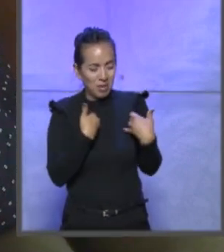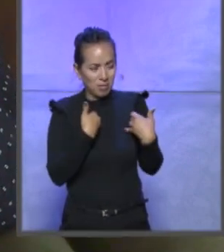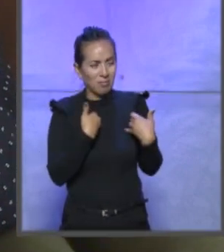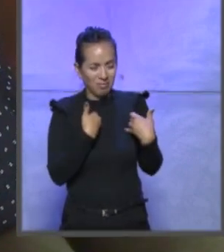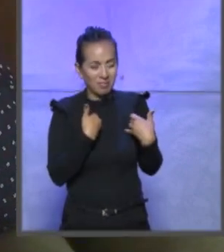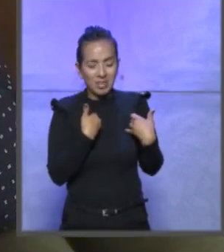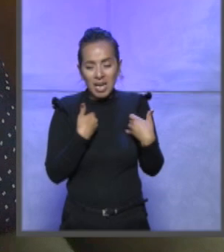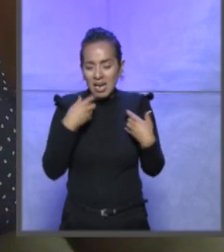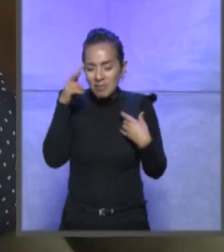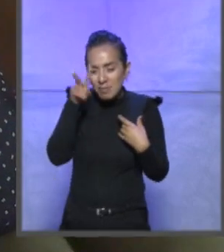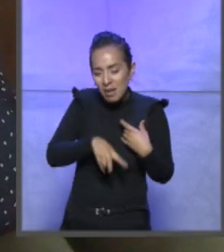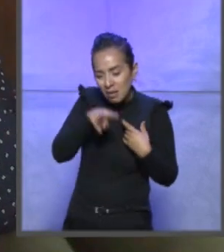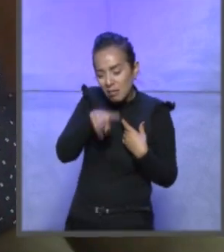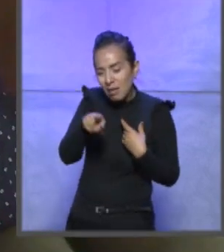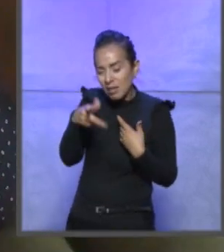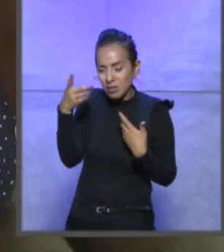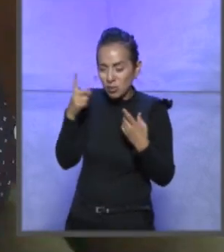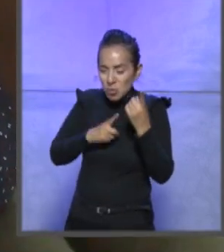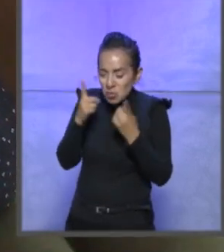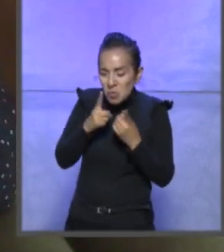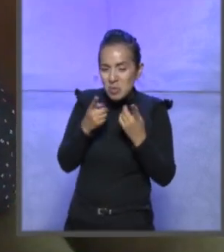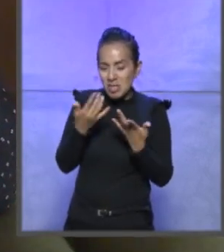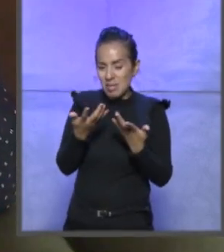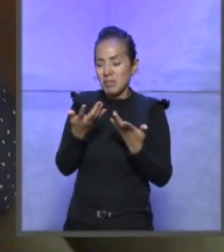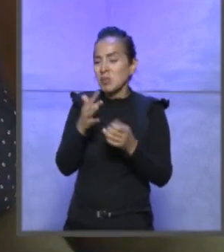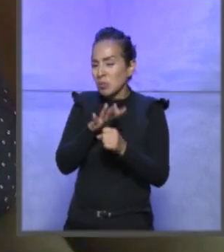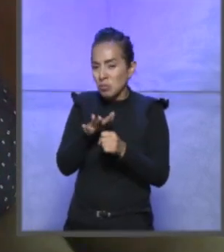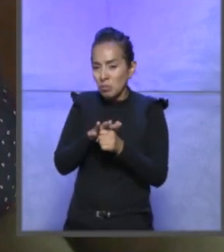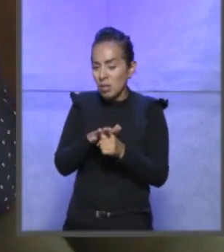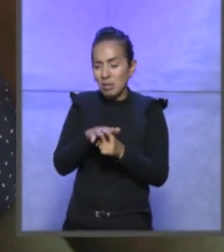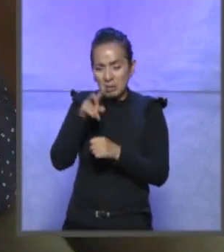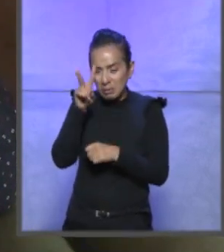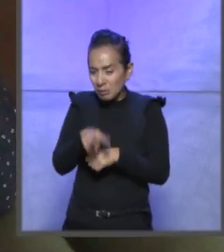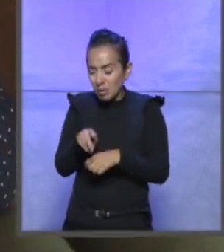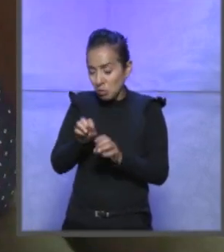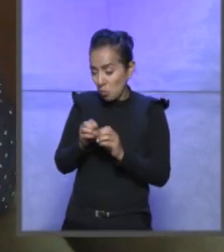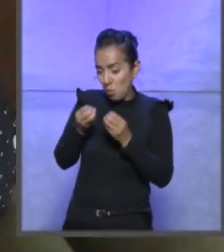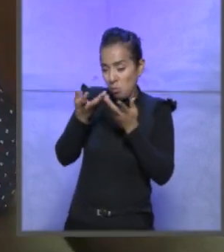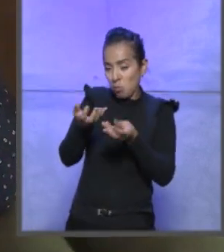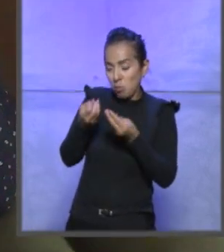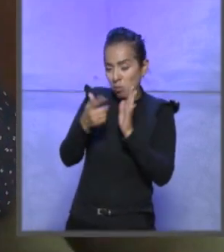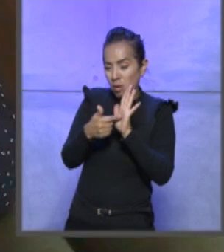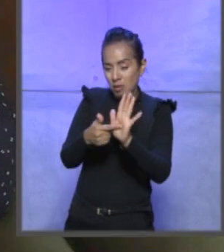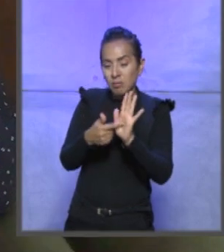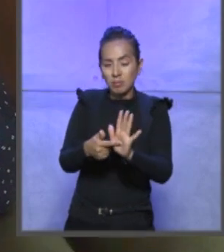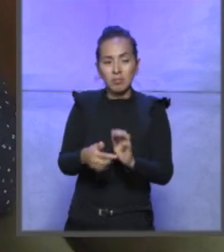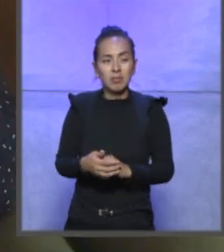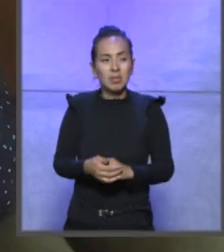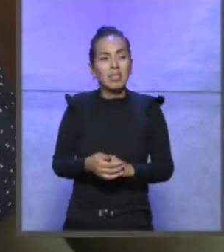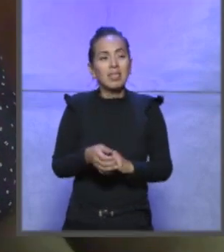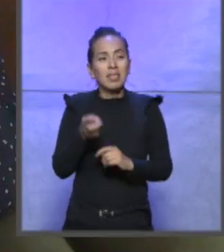las verdaderas inquietudes de nosotros los jóvenes no serían realmente evocadas, no serían